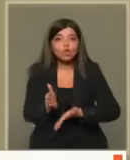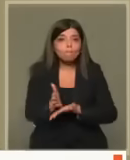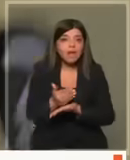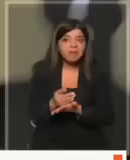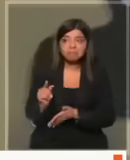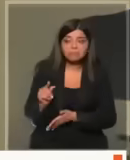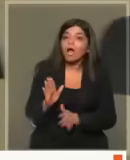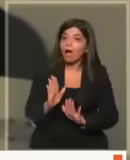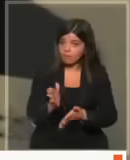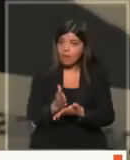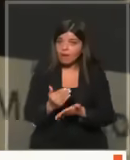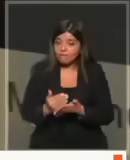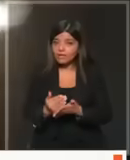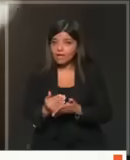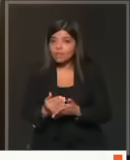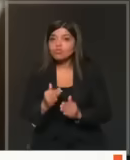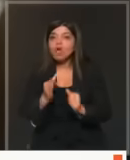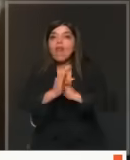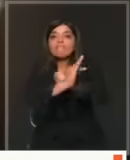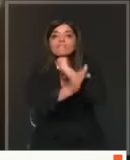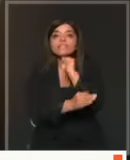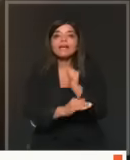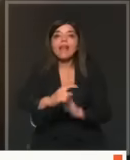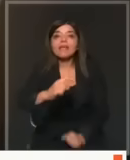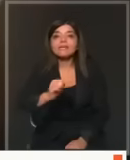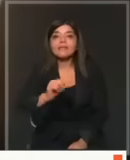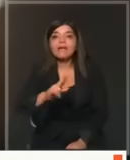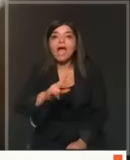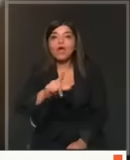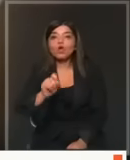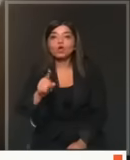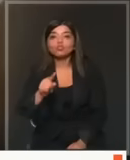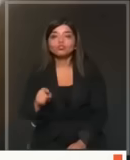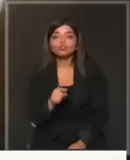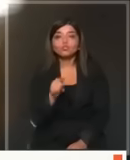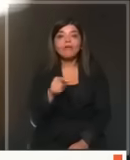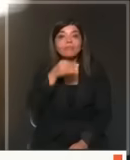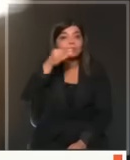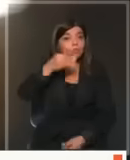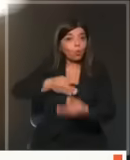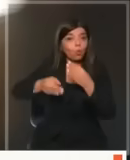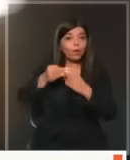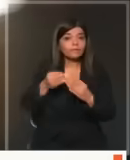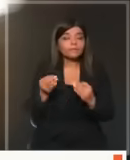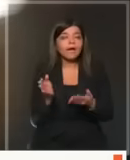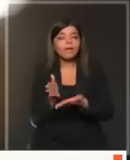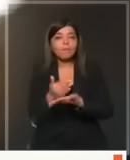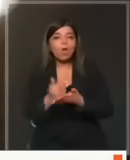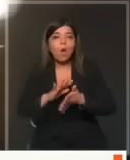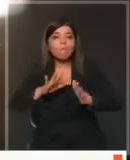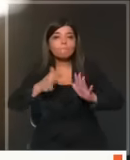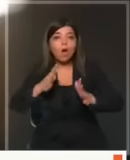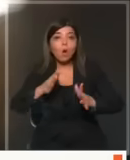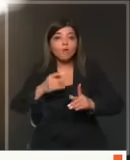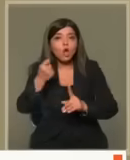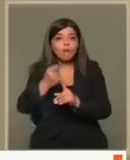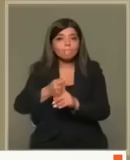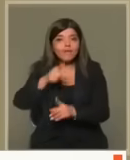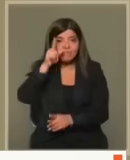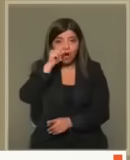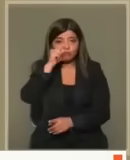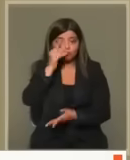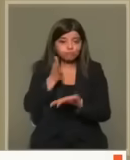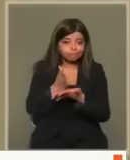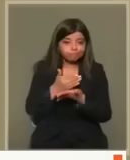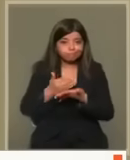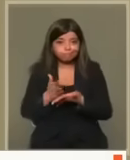alta complejidad de la región de O'Higgins, Carlos Fuentes, nos dice que el rapto se comenzó a planear a mediados de octubre,